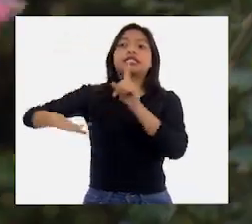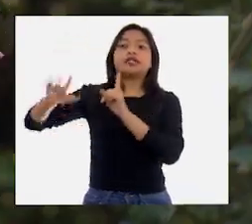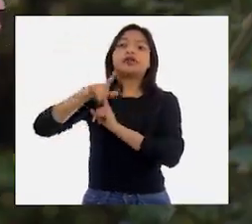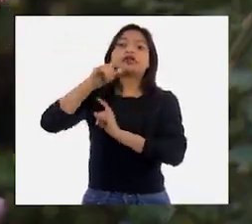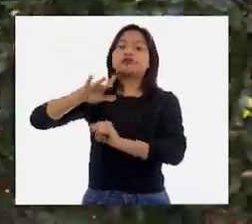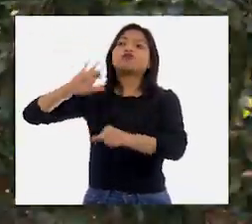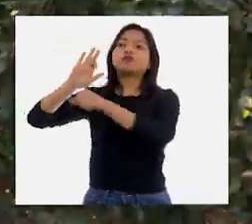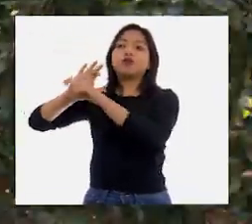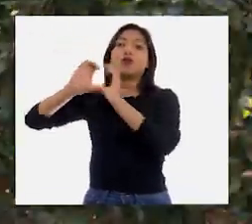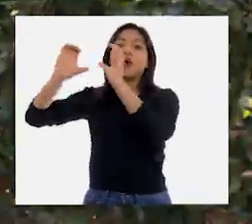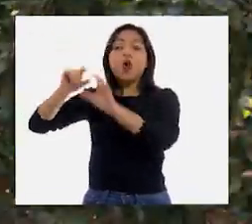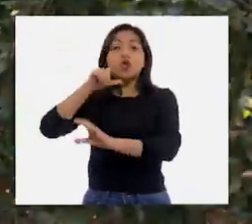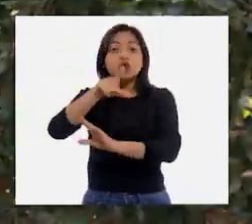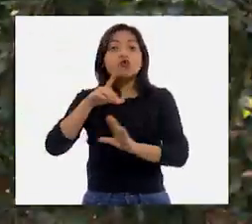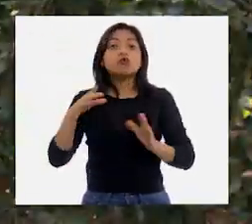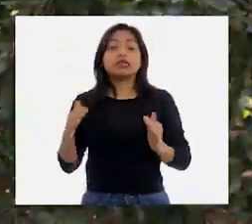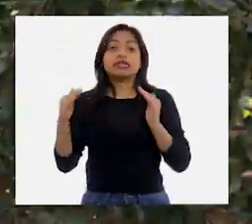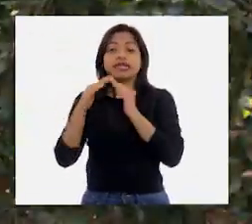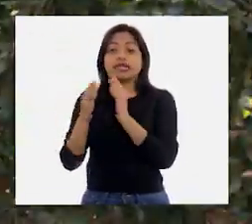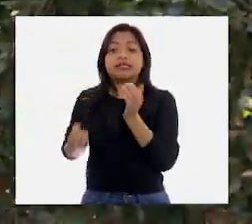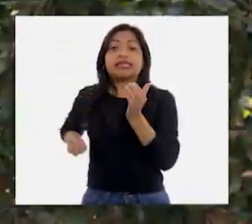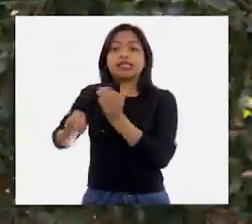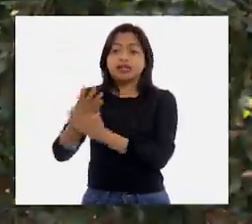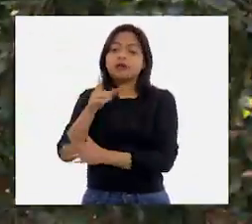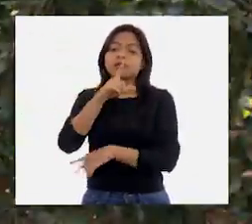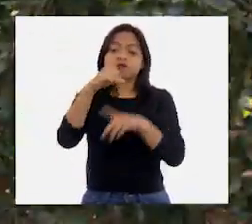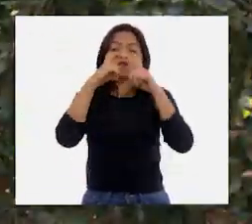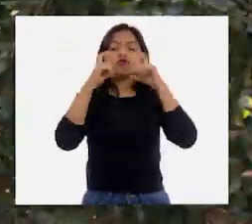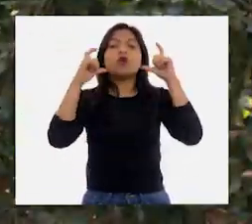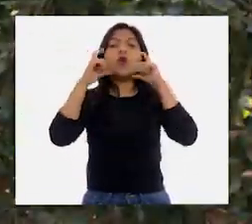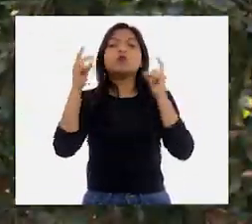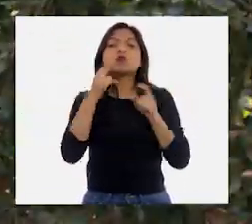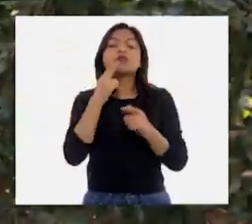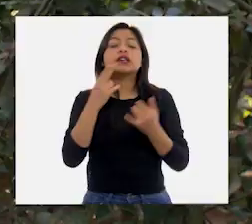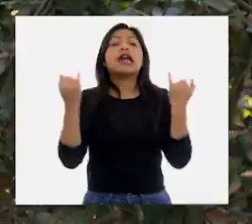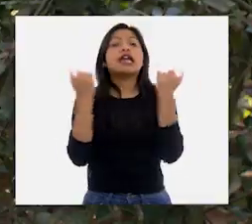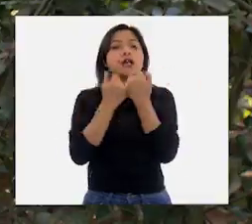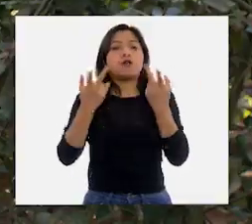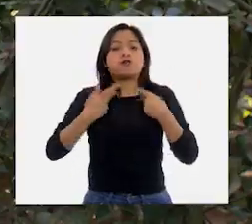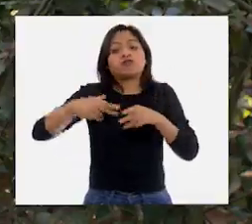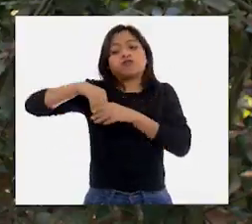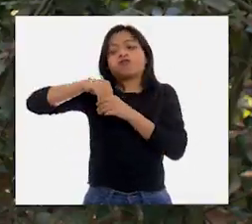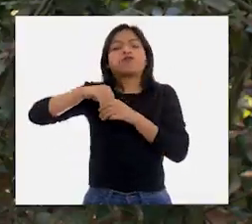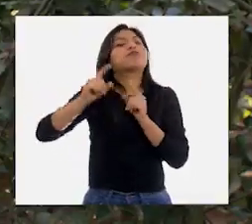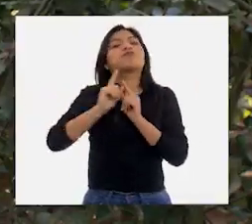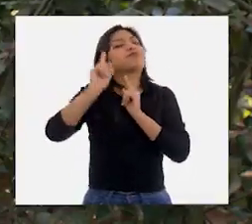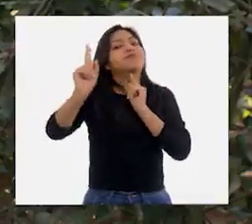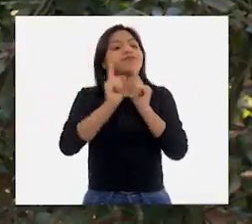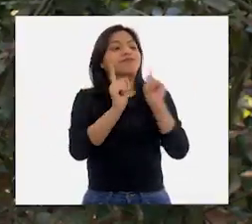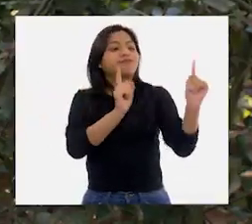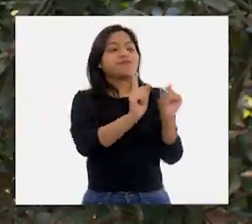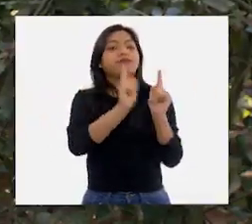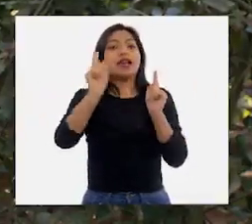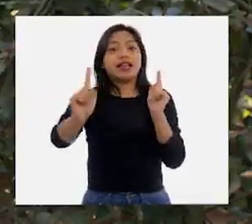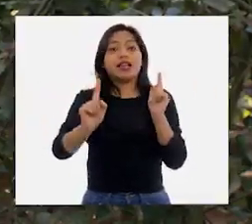te rodean. Si sales de casa, usa cubrebocas y guarda la sana